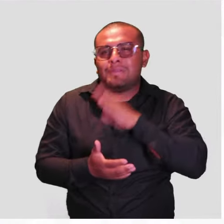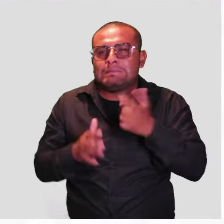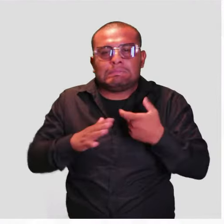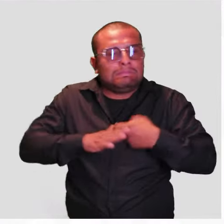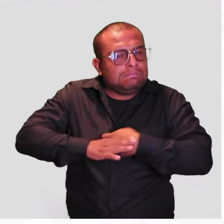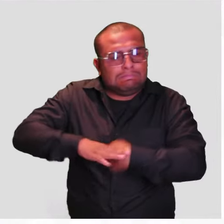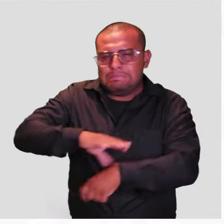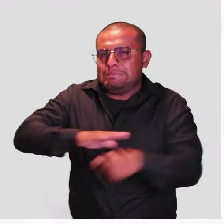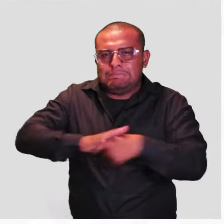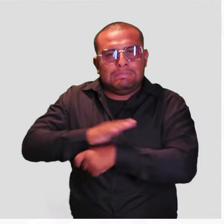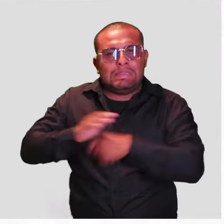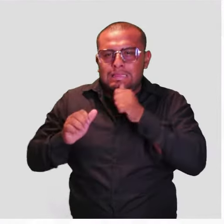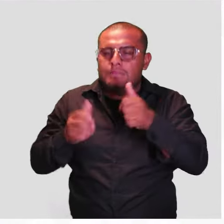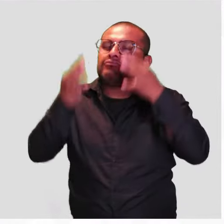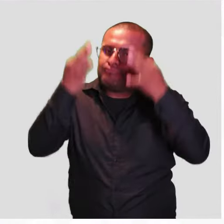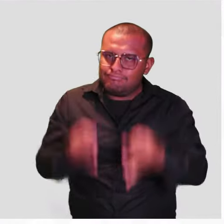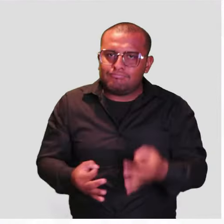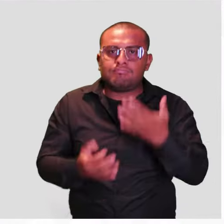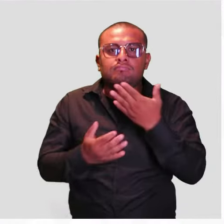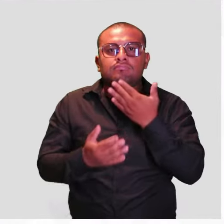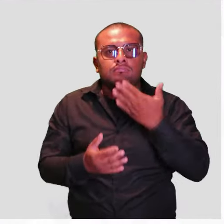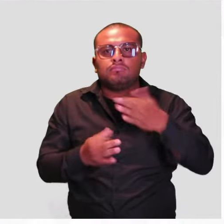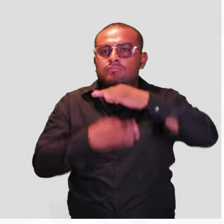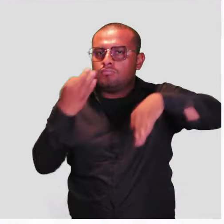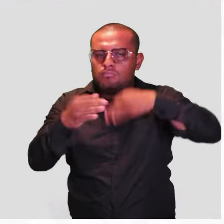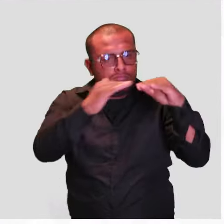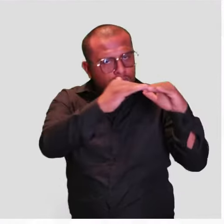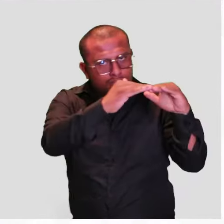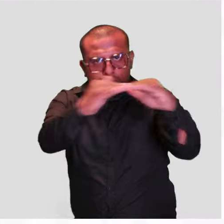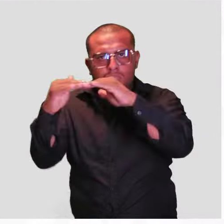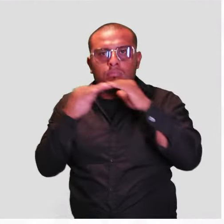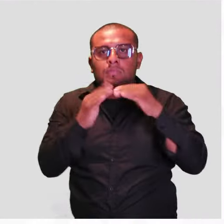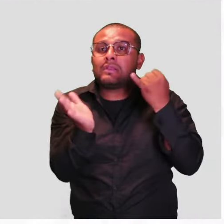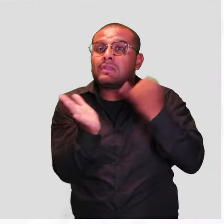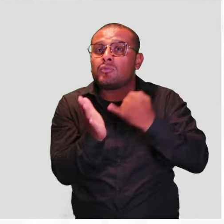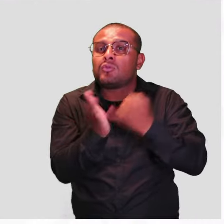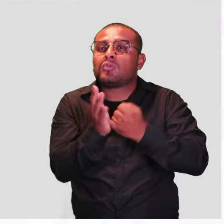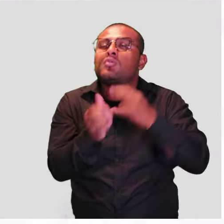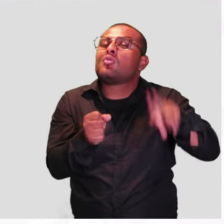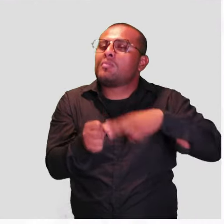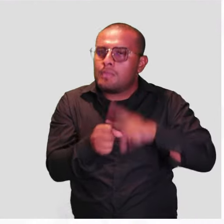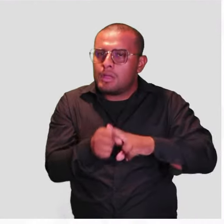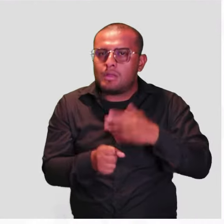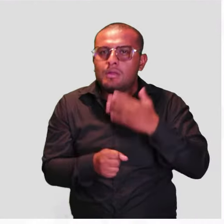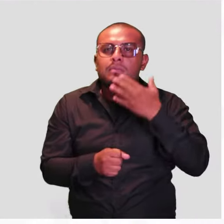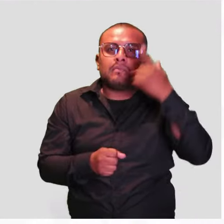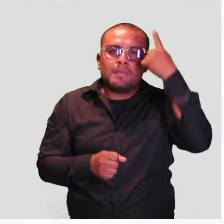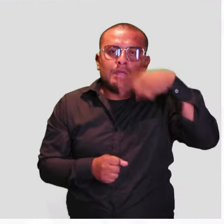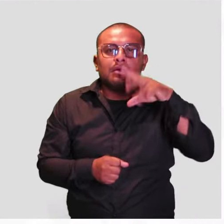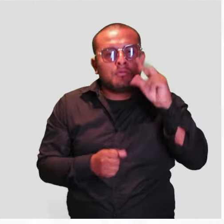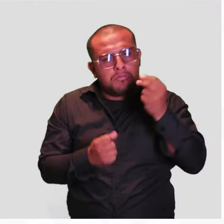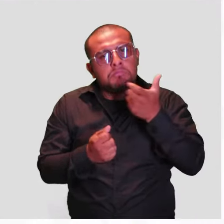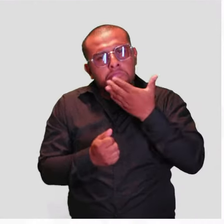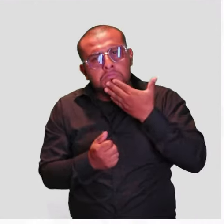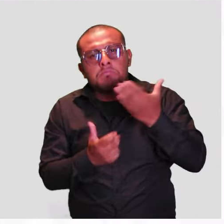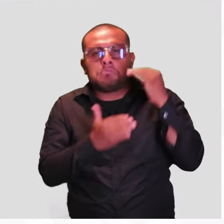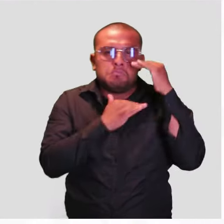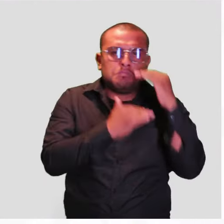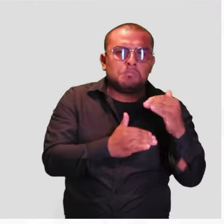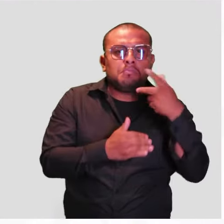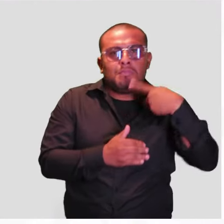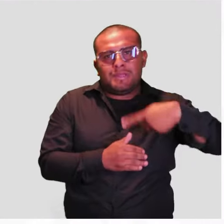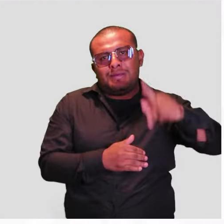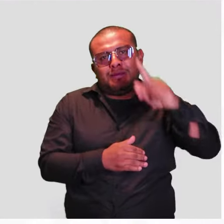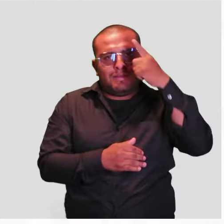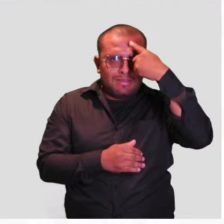para incrementar la base tributaria. Todo con el fin de tener más dinero para invertir en las soluciones que el pueblo de San Juan del Río